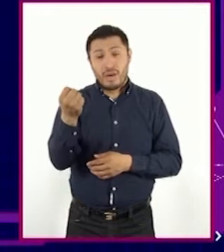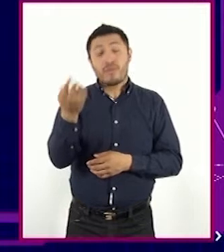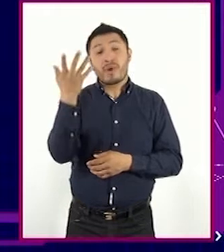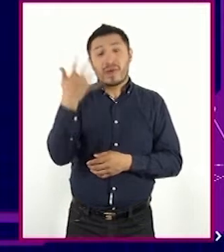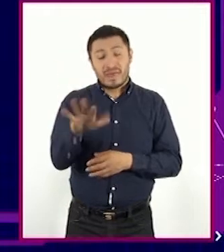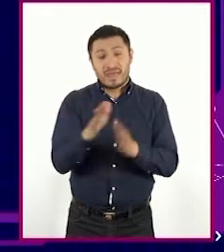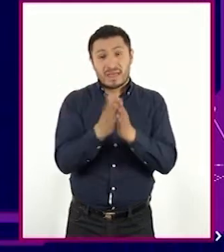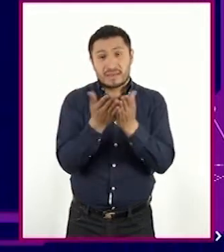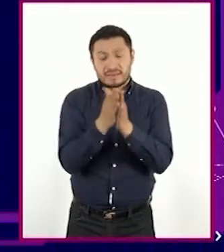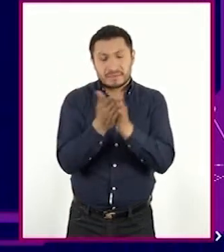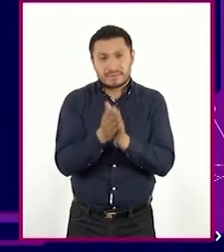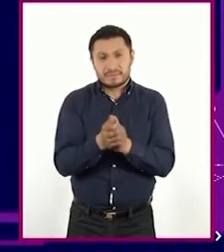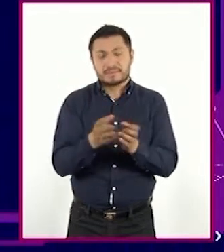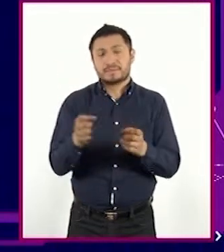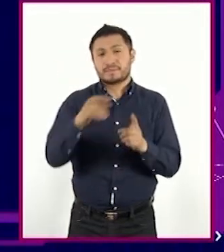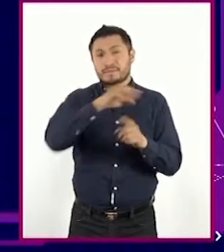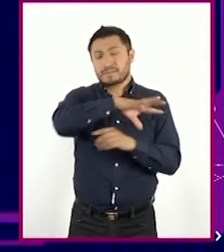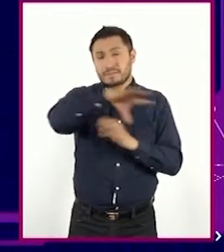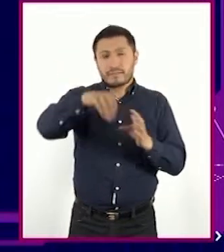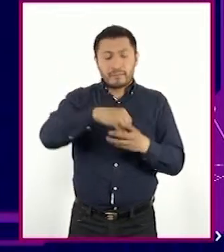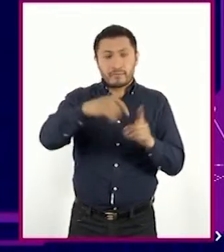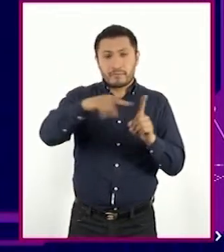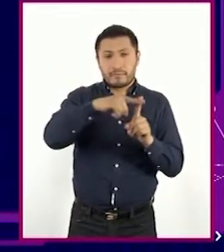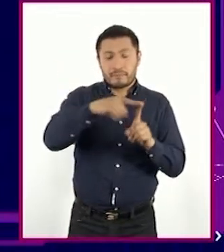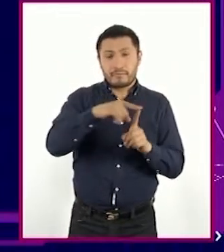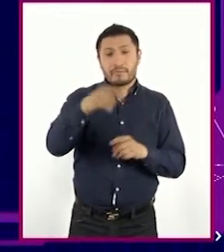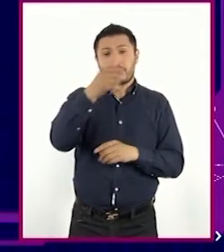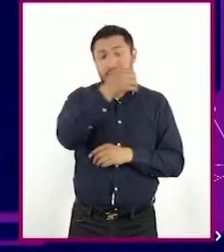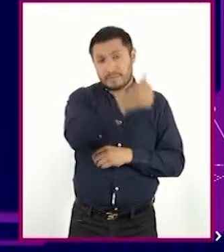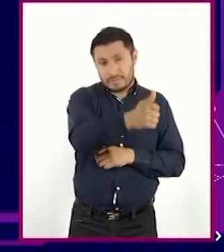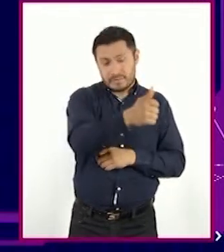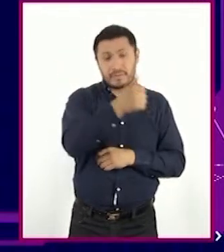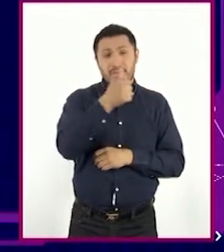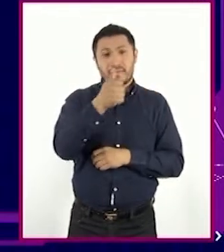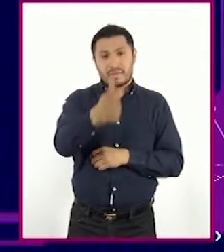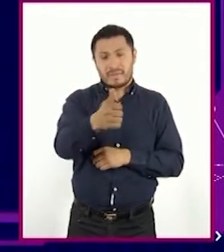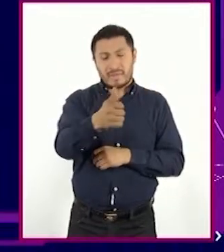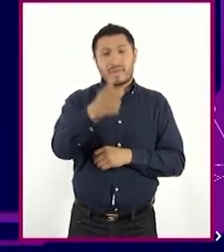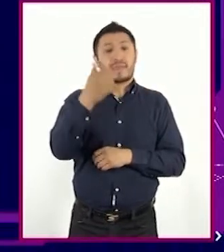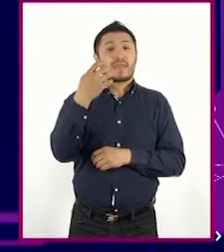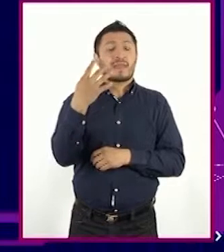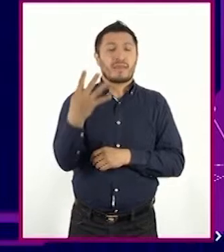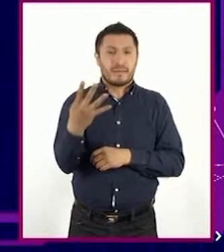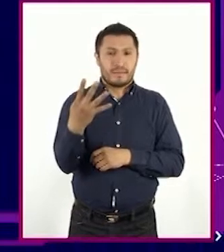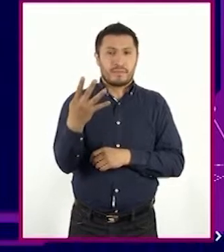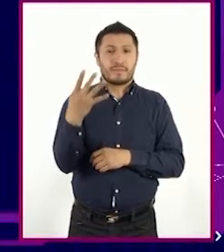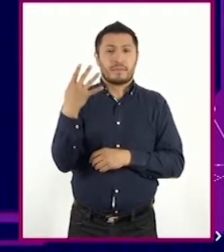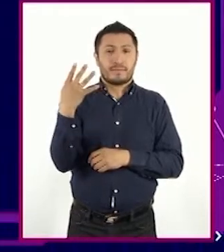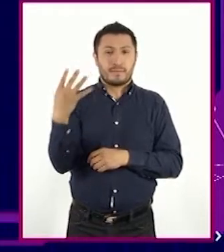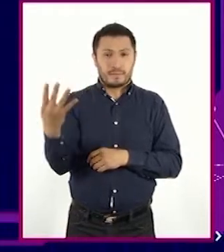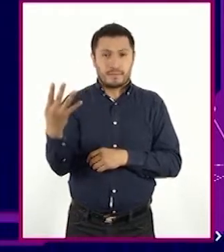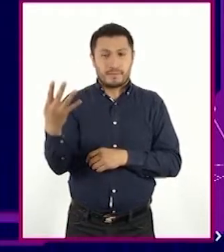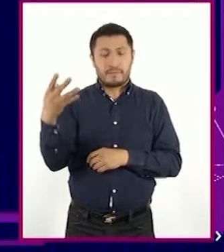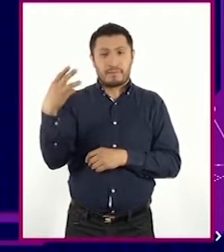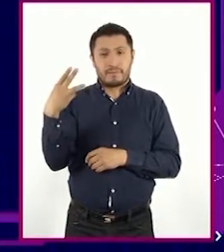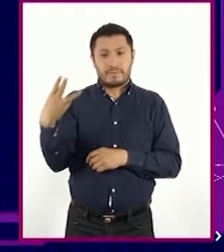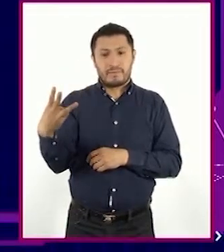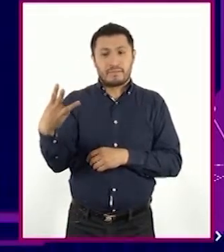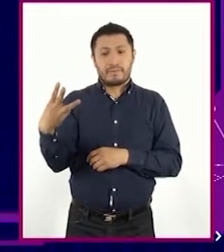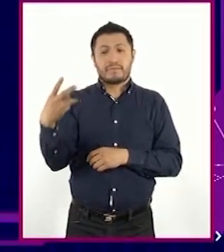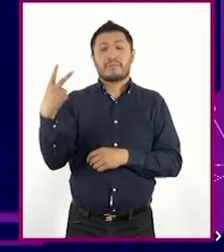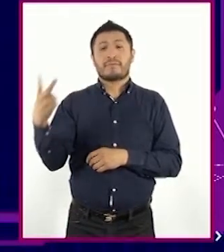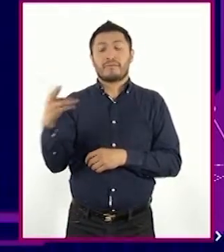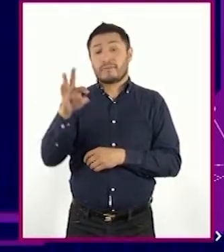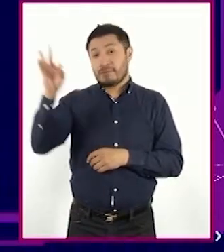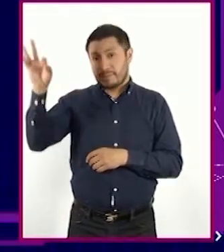y 10 libros, sus porcentajes son 6, 6, 4, 4, 3 y